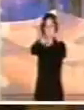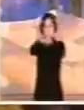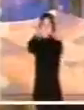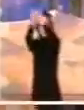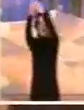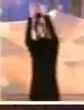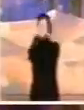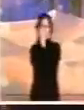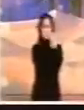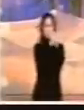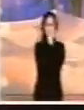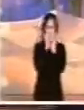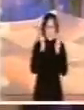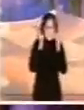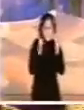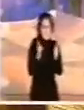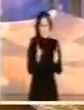a